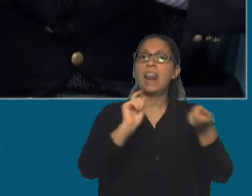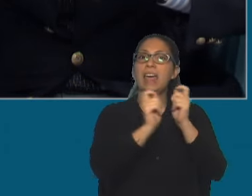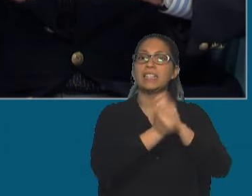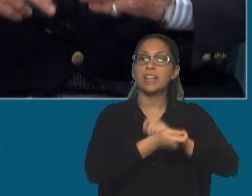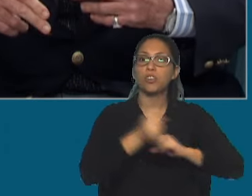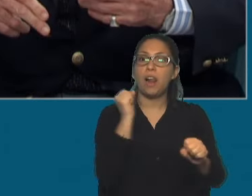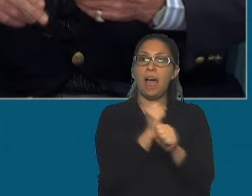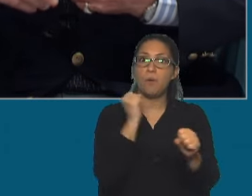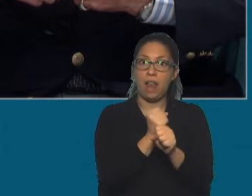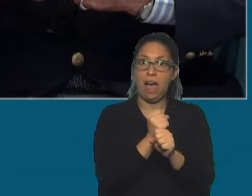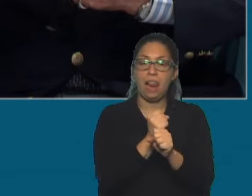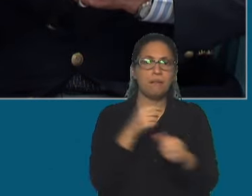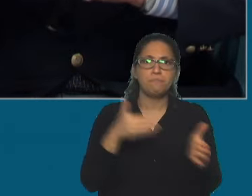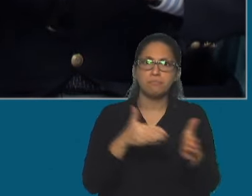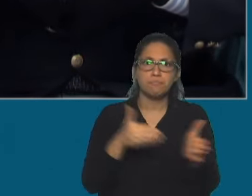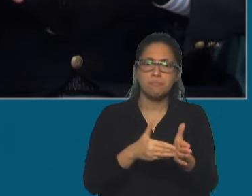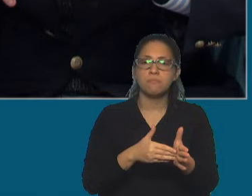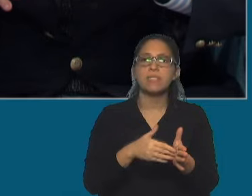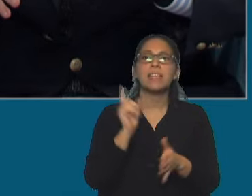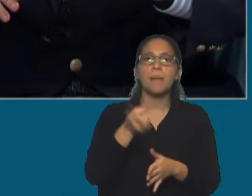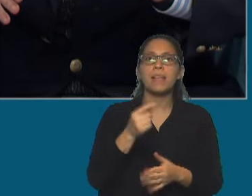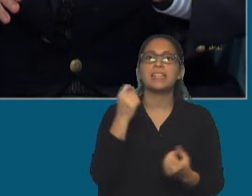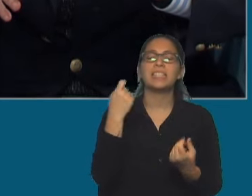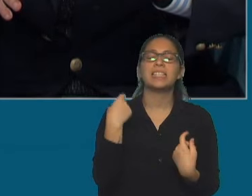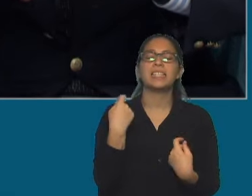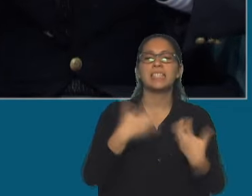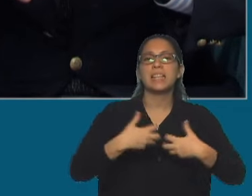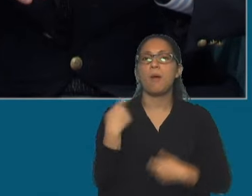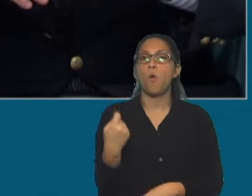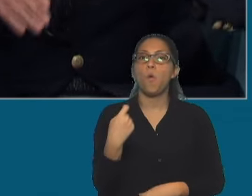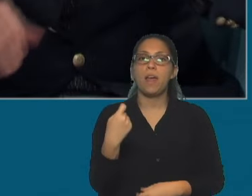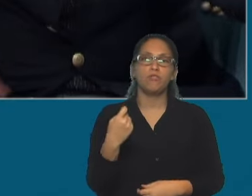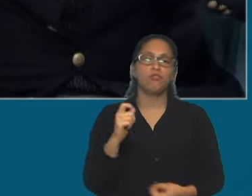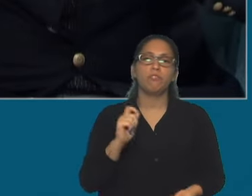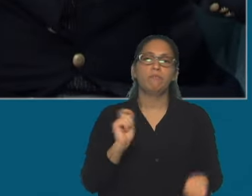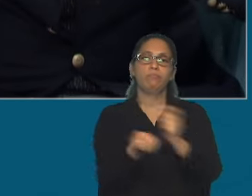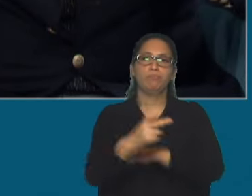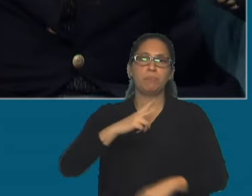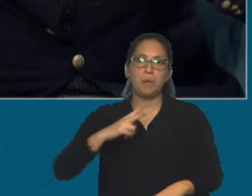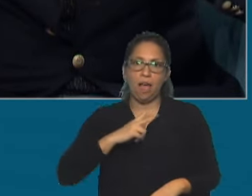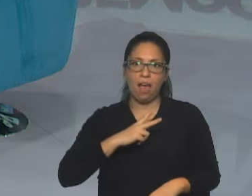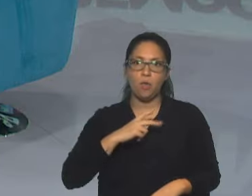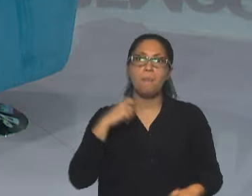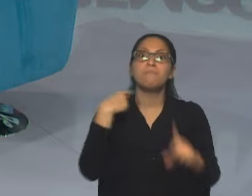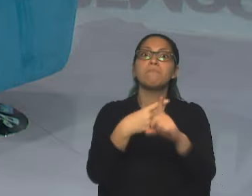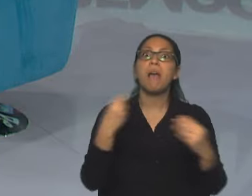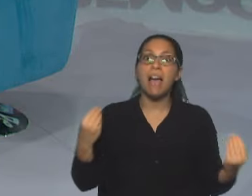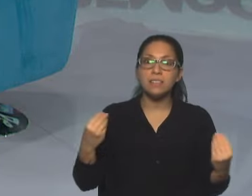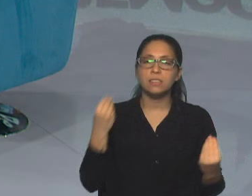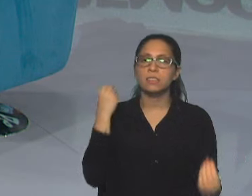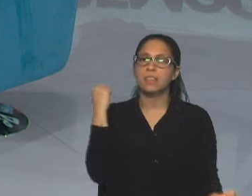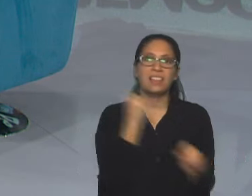para las empresas extranjeras y a privatizar el sistema jubilatorio. Además de una enorme expulsión de